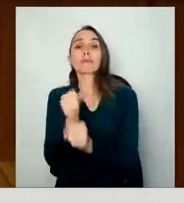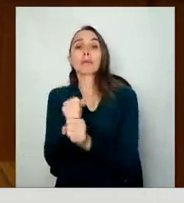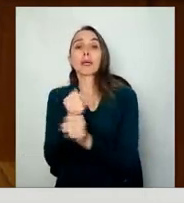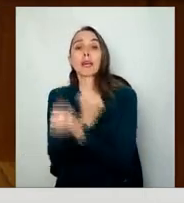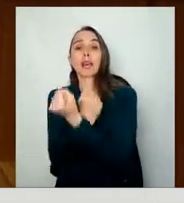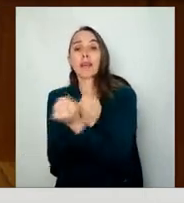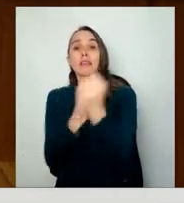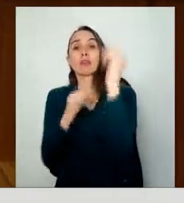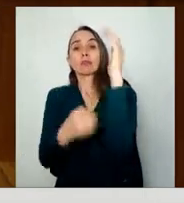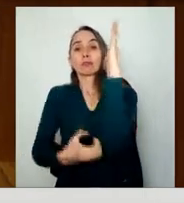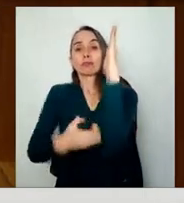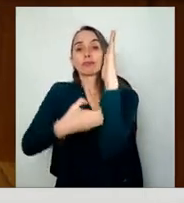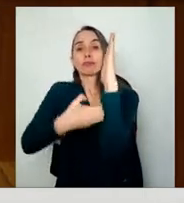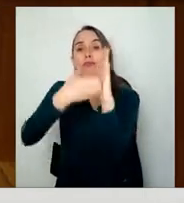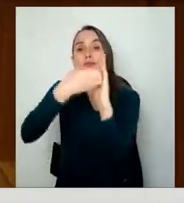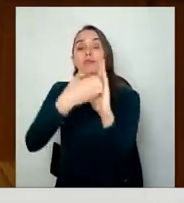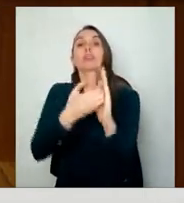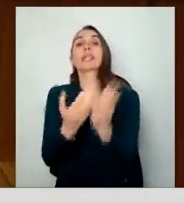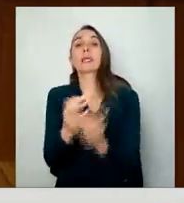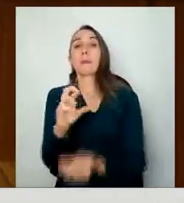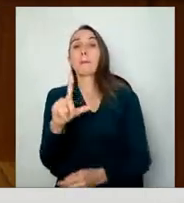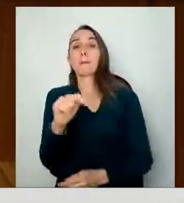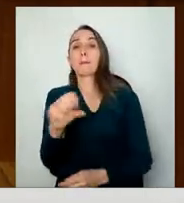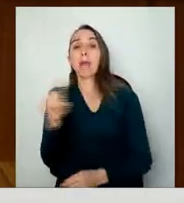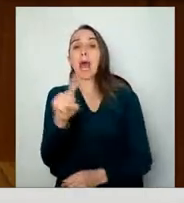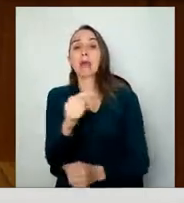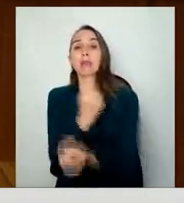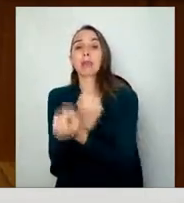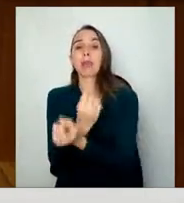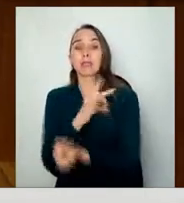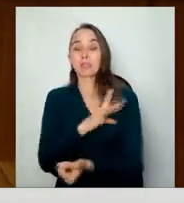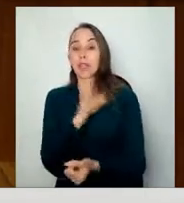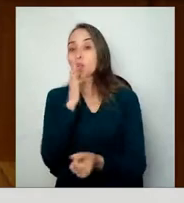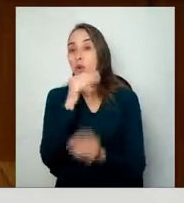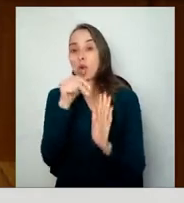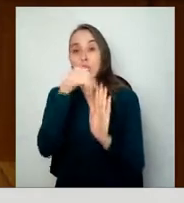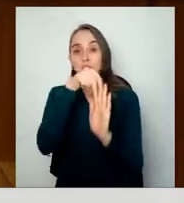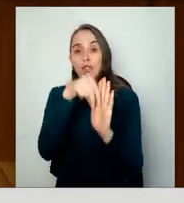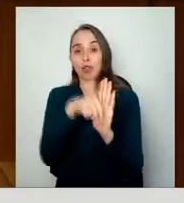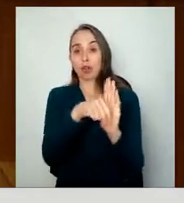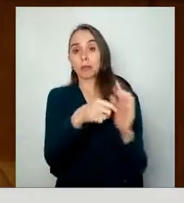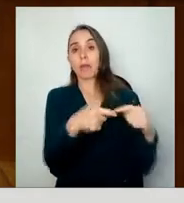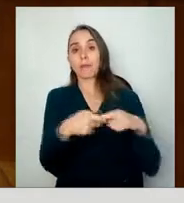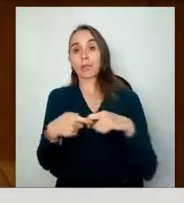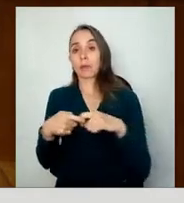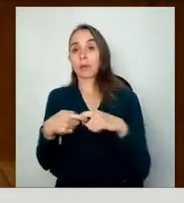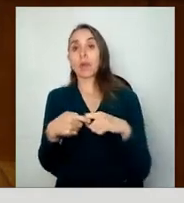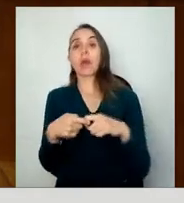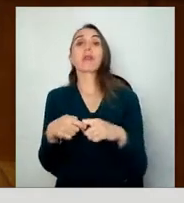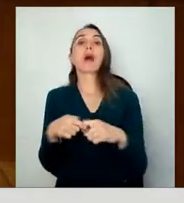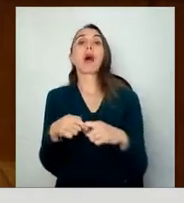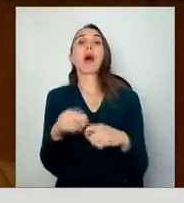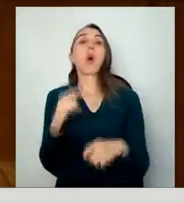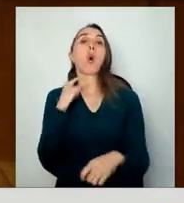carabineros de chile no hay normas con carácter de quórum calificado